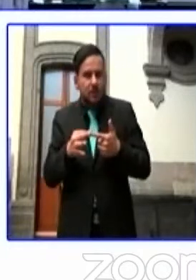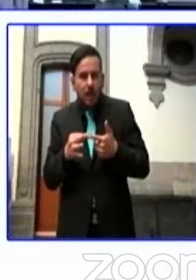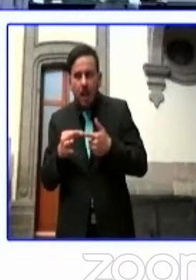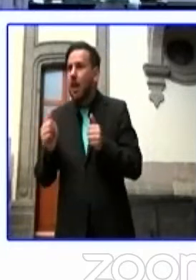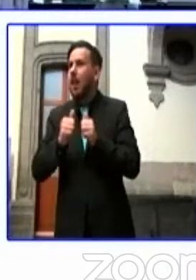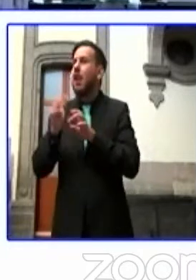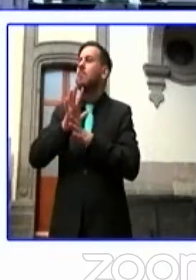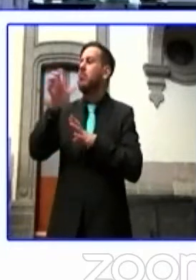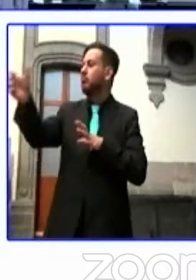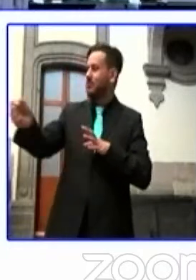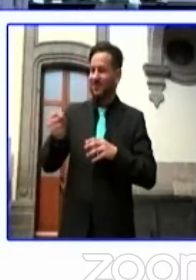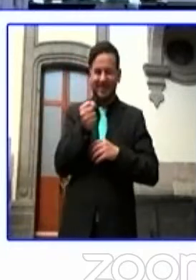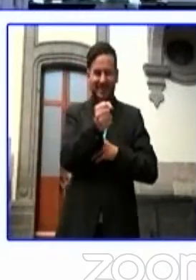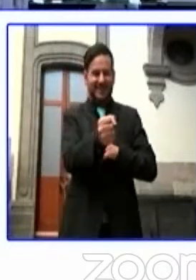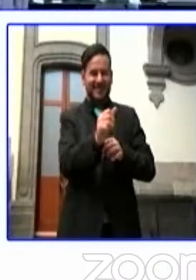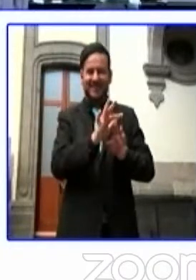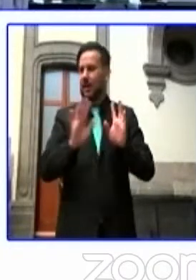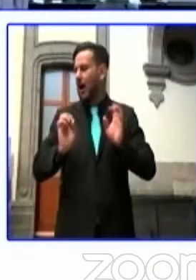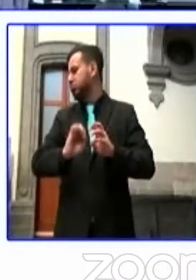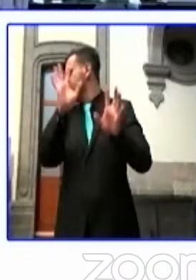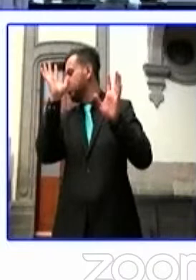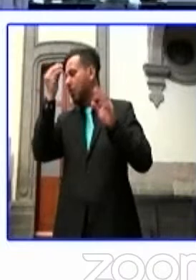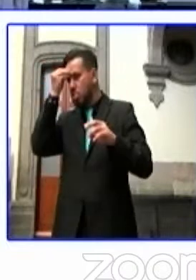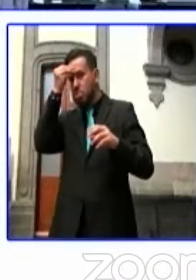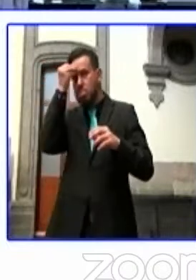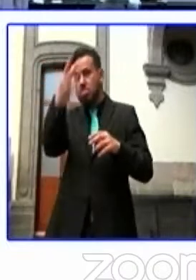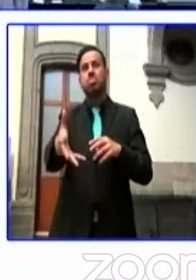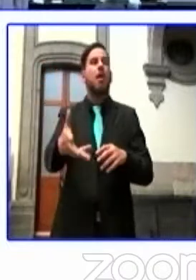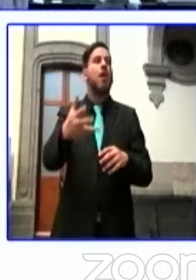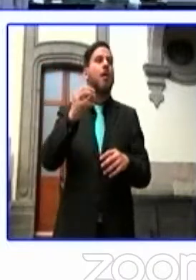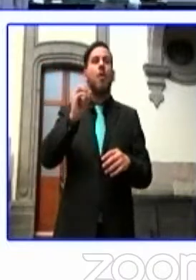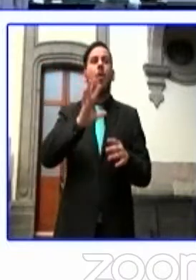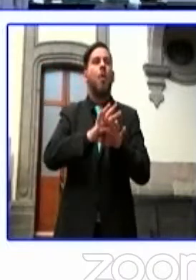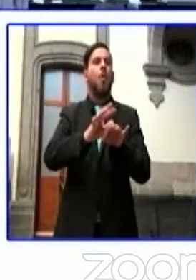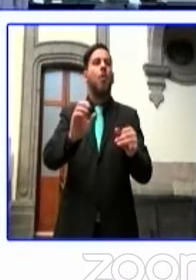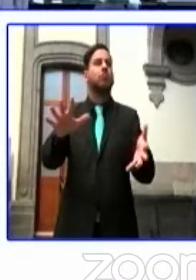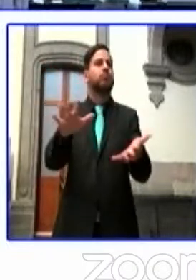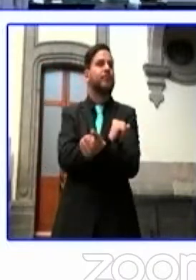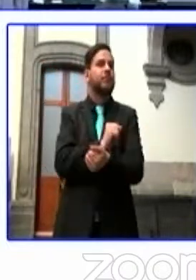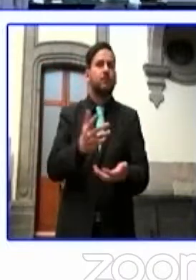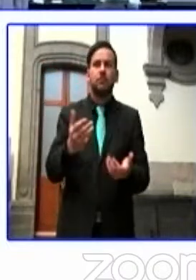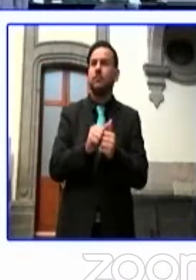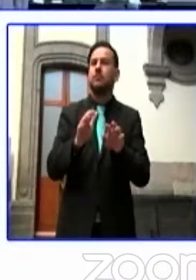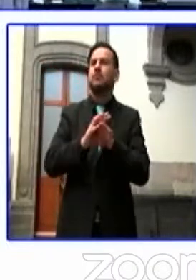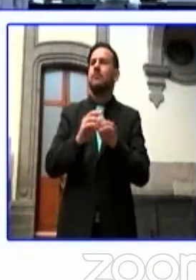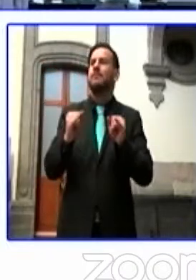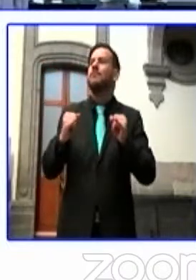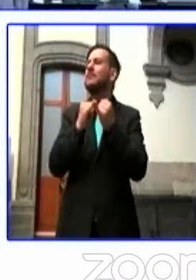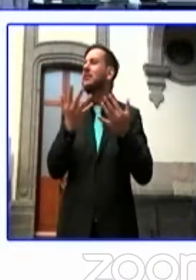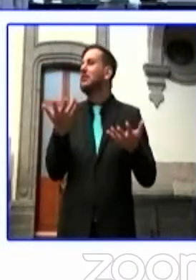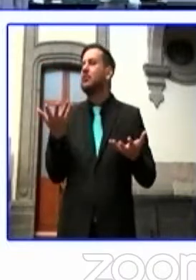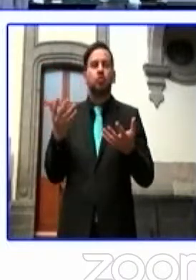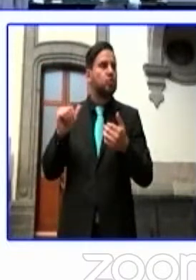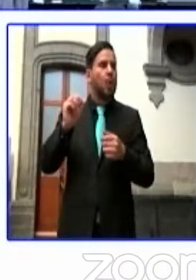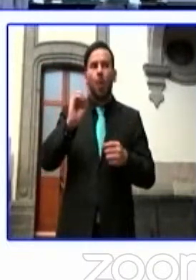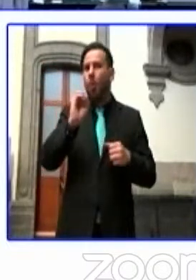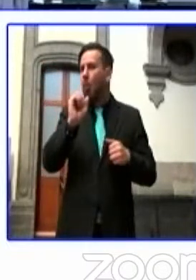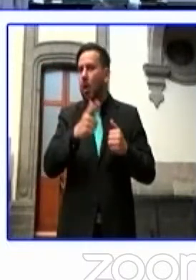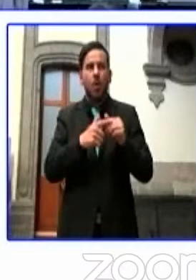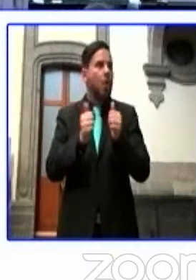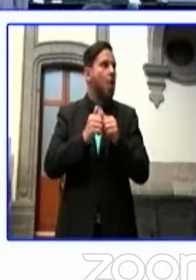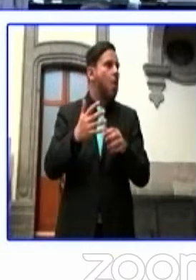Introducimos algo y lo dejamos ahí y luego se queda atorado o desaparece como el Instituto de Tlaxcala, ¿verdad? Y la